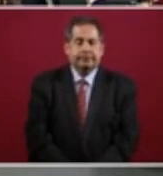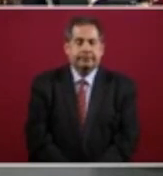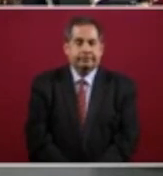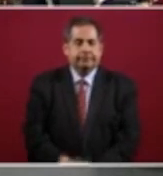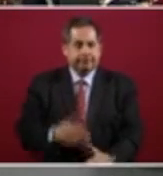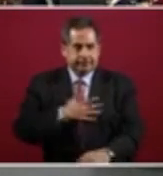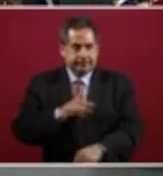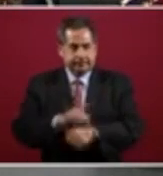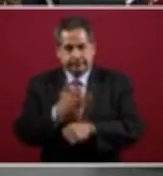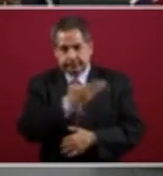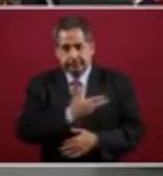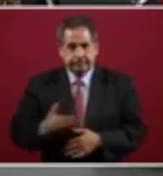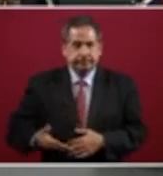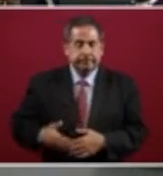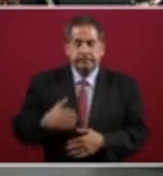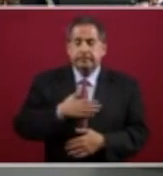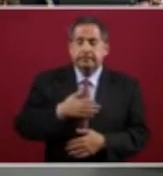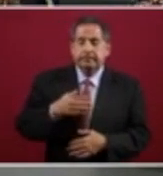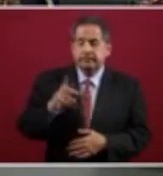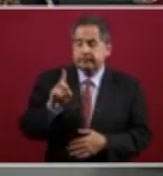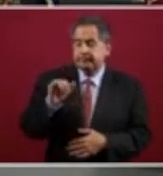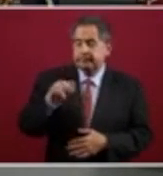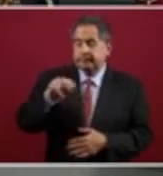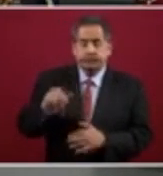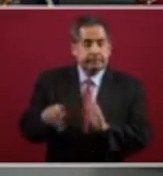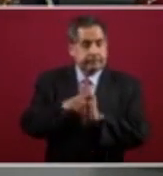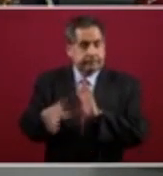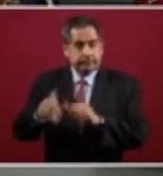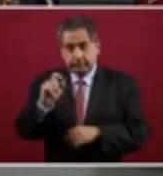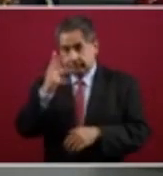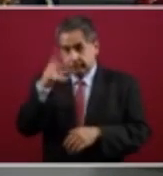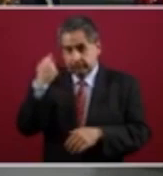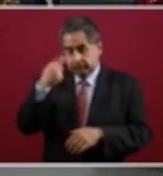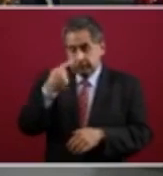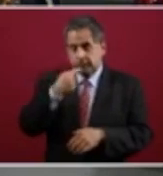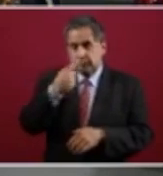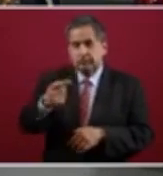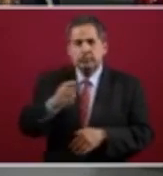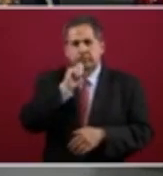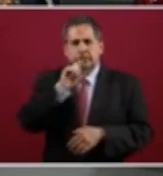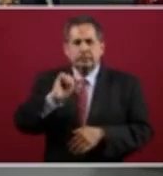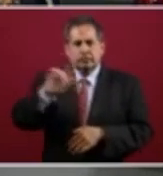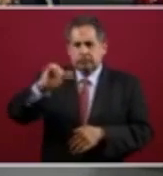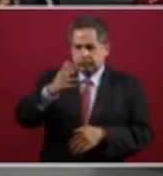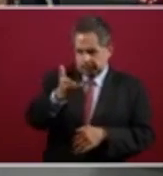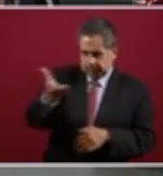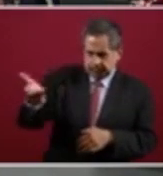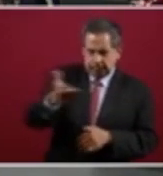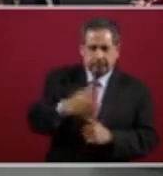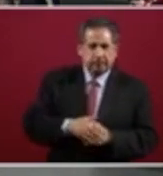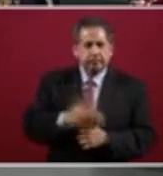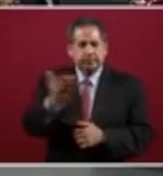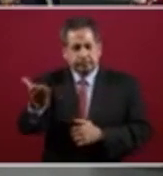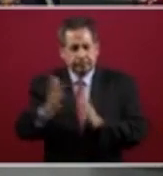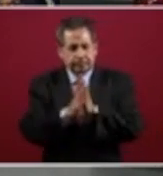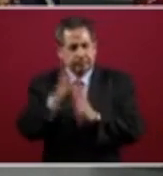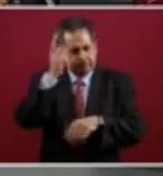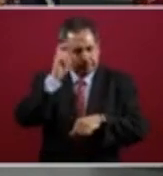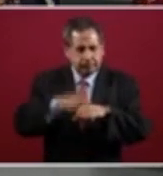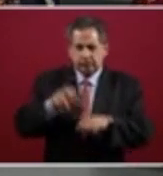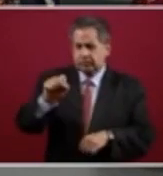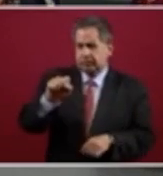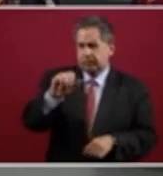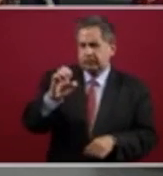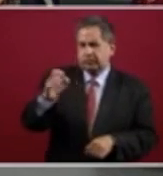Buenos días, presidente. Diana Benítez, del periódico 24 horas. Buenos días también a los funcionarios. Pedirle al director del SAE si nos